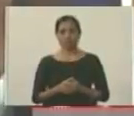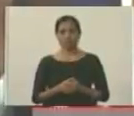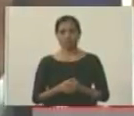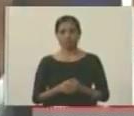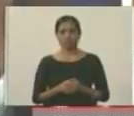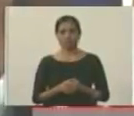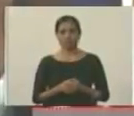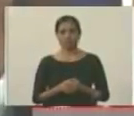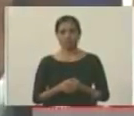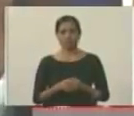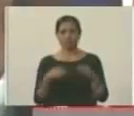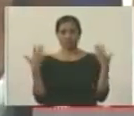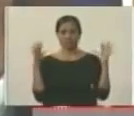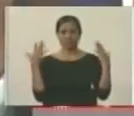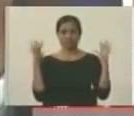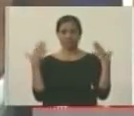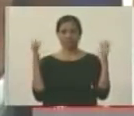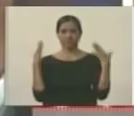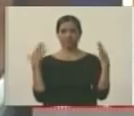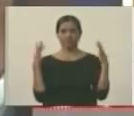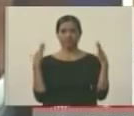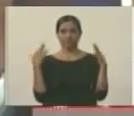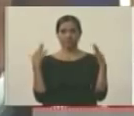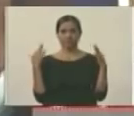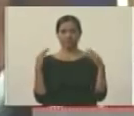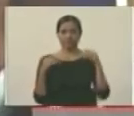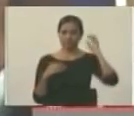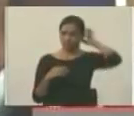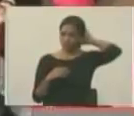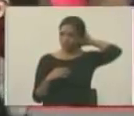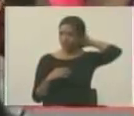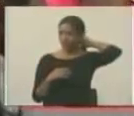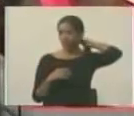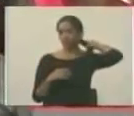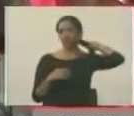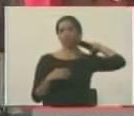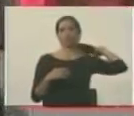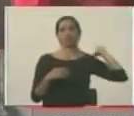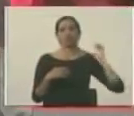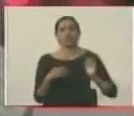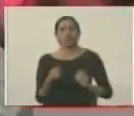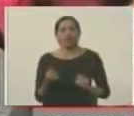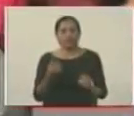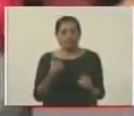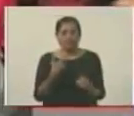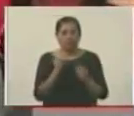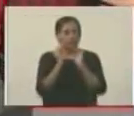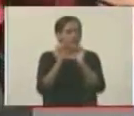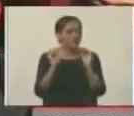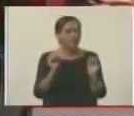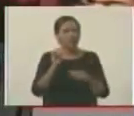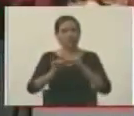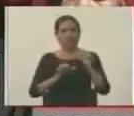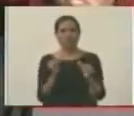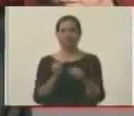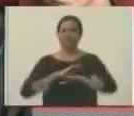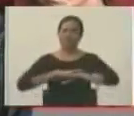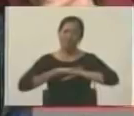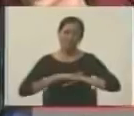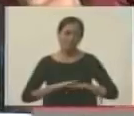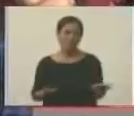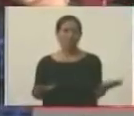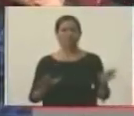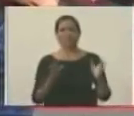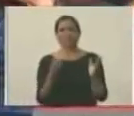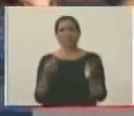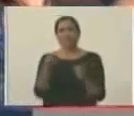raíz. Cristianos de raíz. Así que yo salgo en la defensa de los colectivos. Ya basta de tratar de